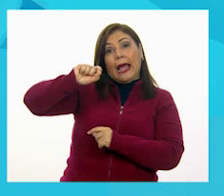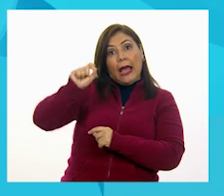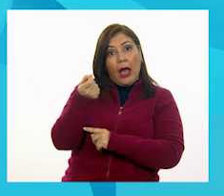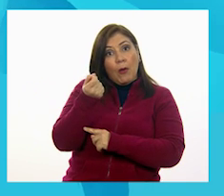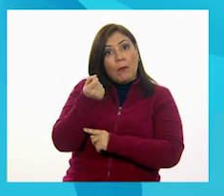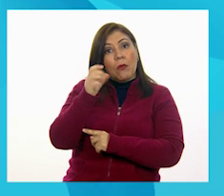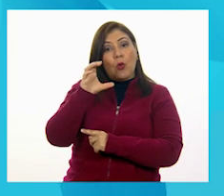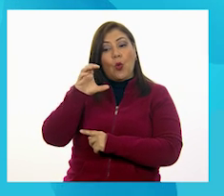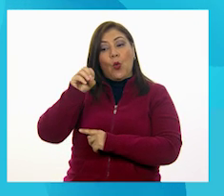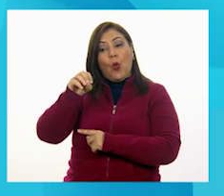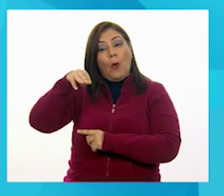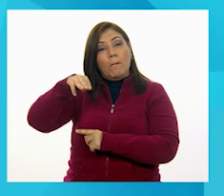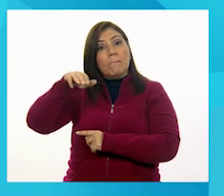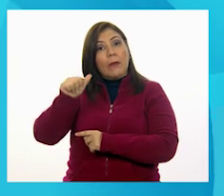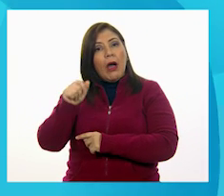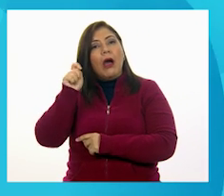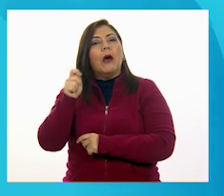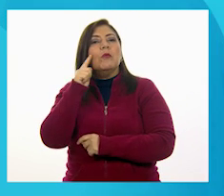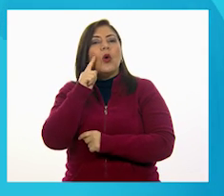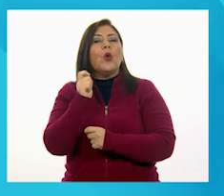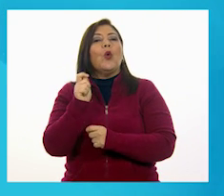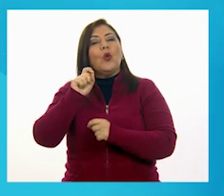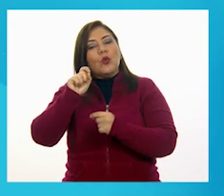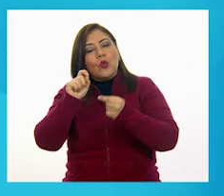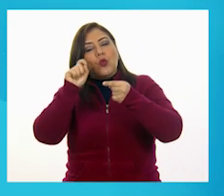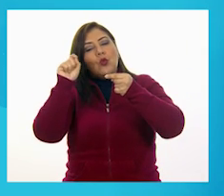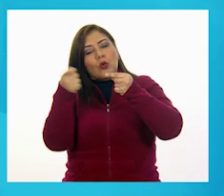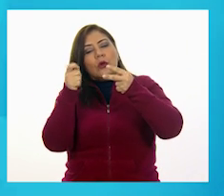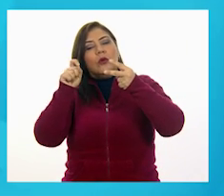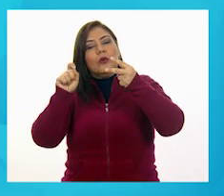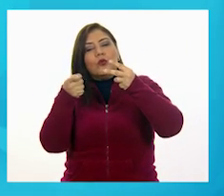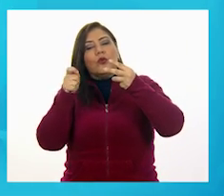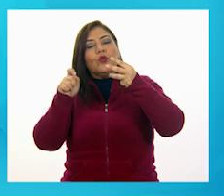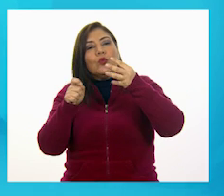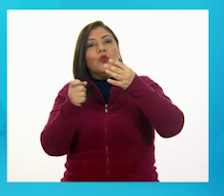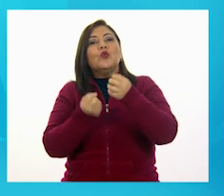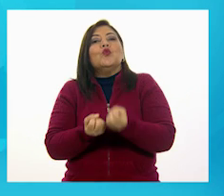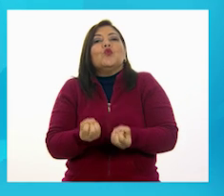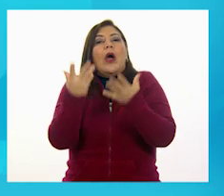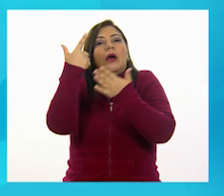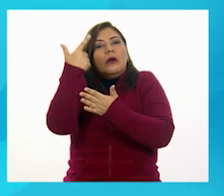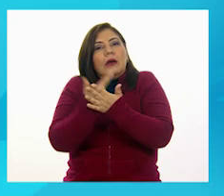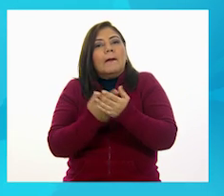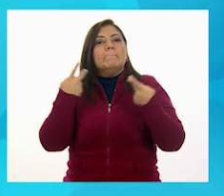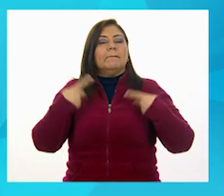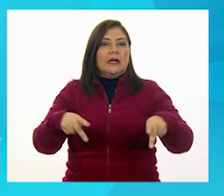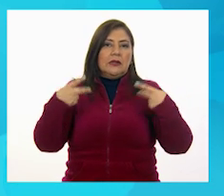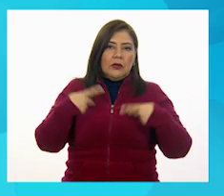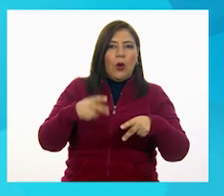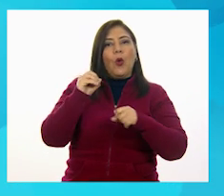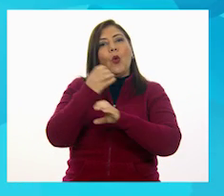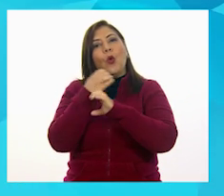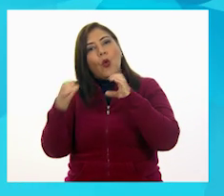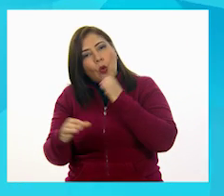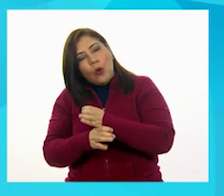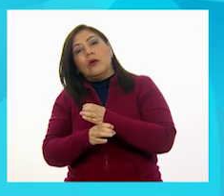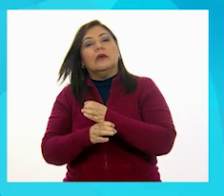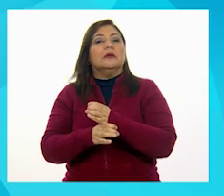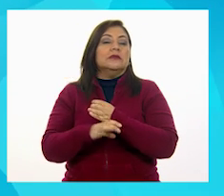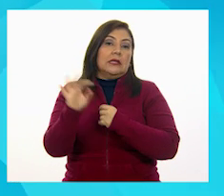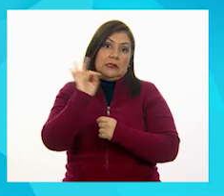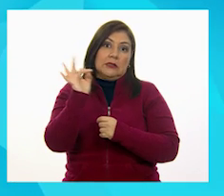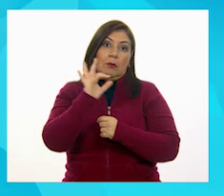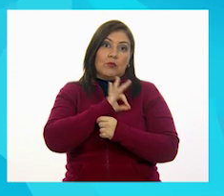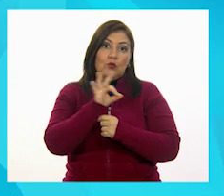puede ayudar a enumerar ciertos objetos o personas y también si lo ponen en